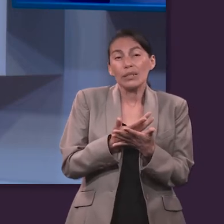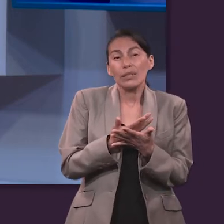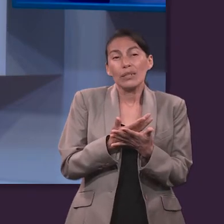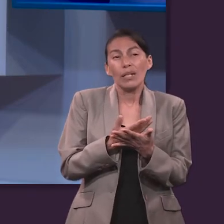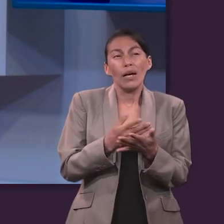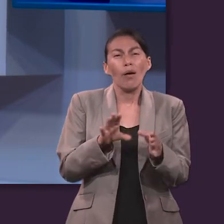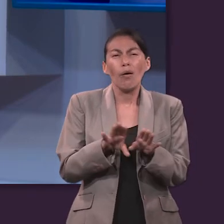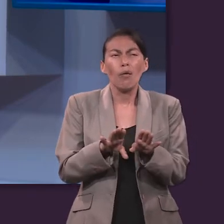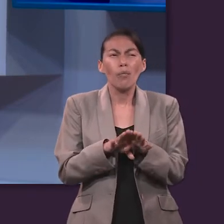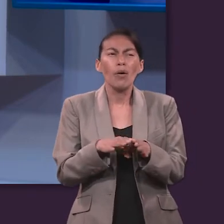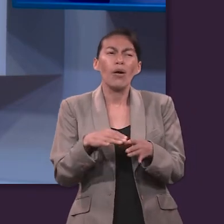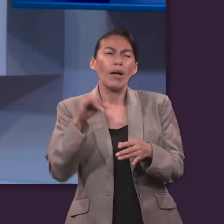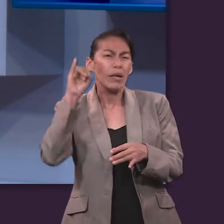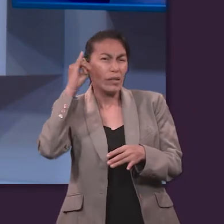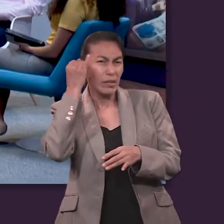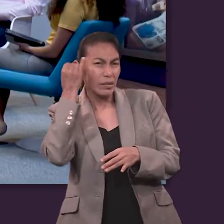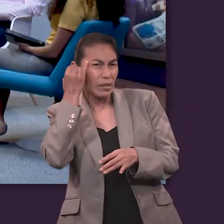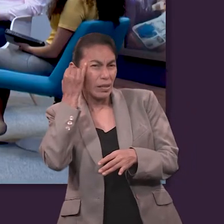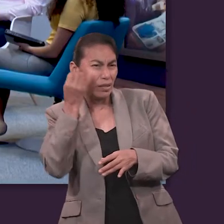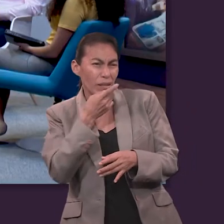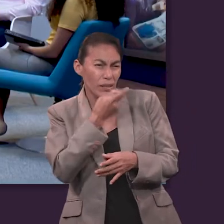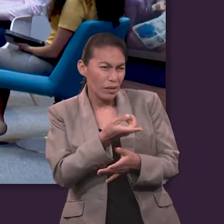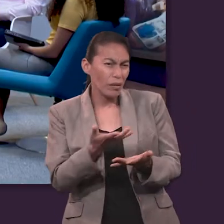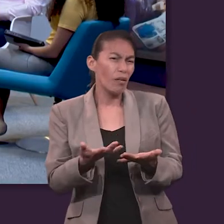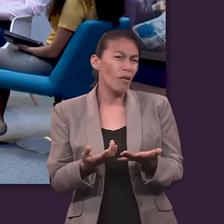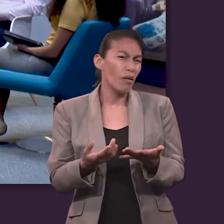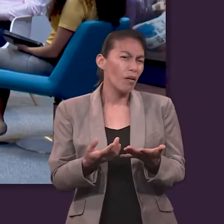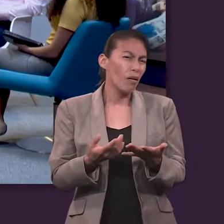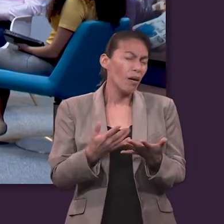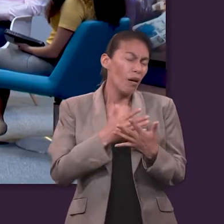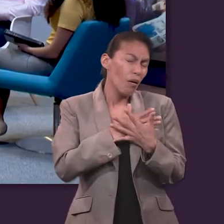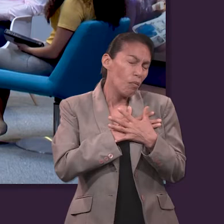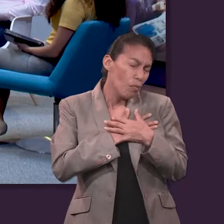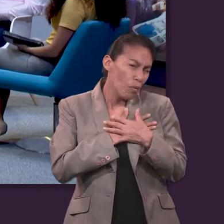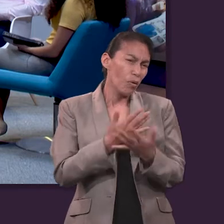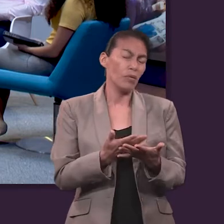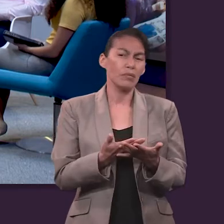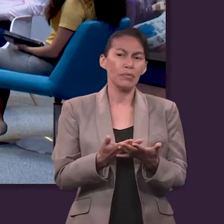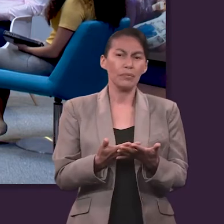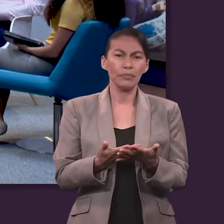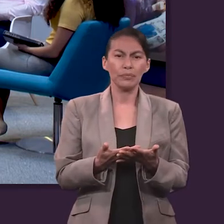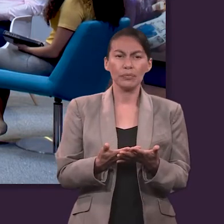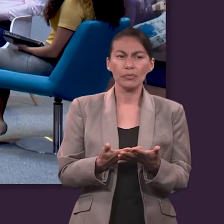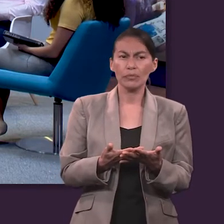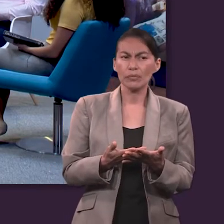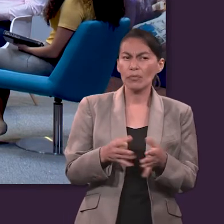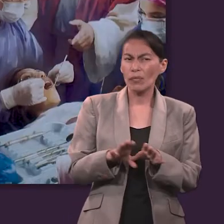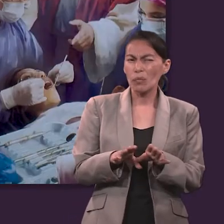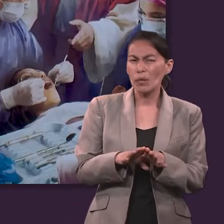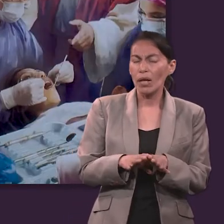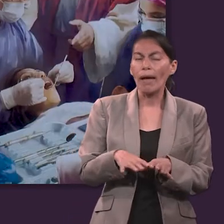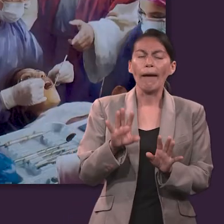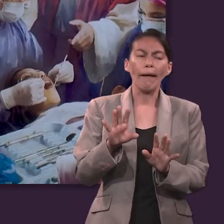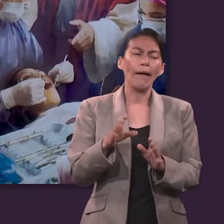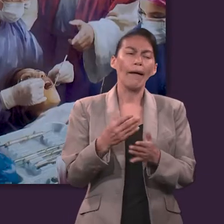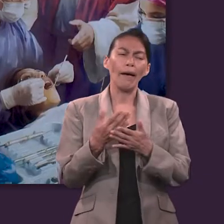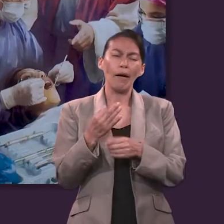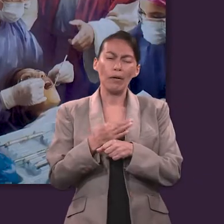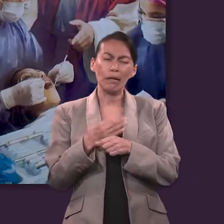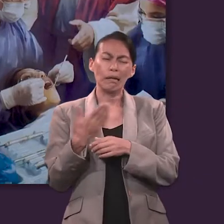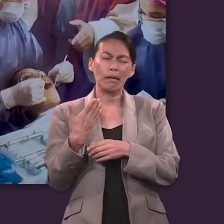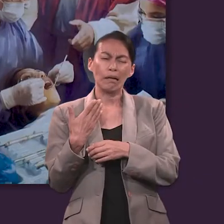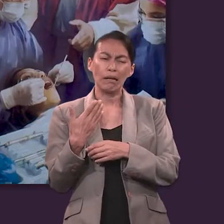de esperanza en esas expresiones de amor que hablaba ahorita Isaí? Sí, cuando lo